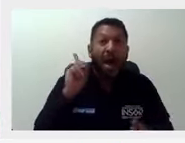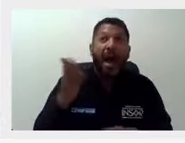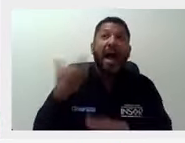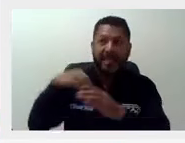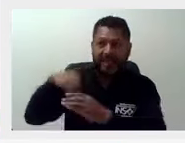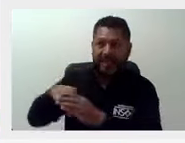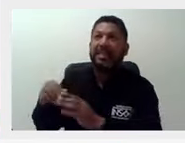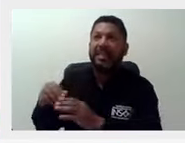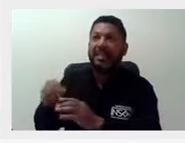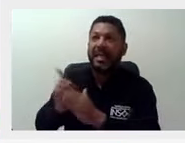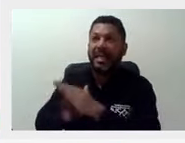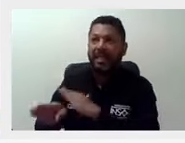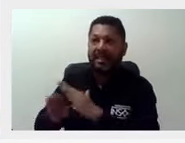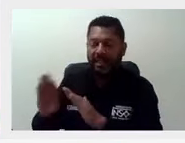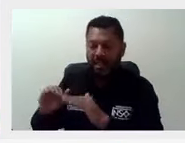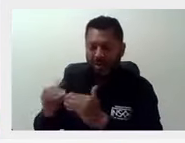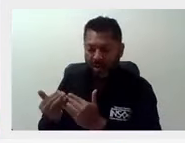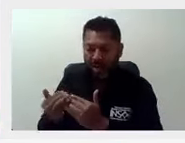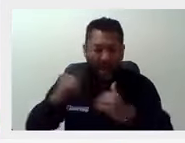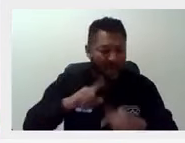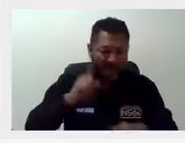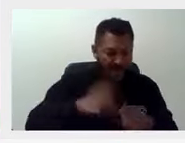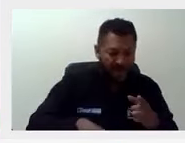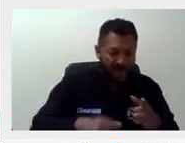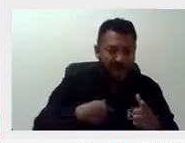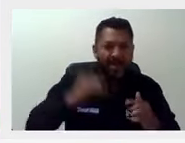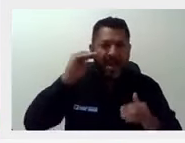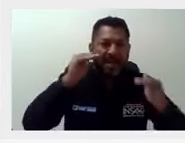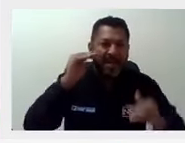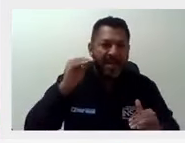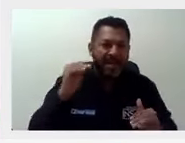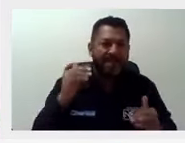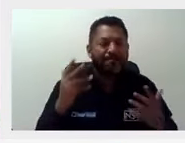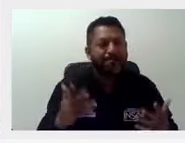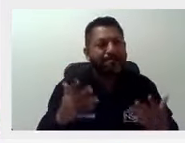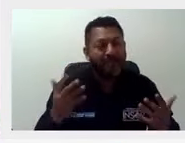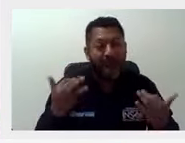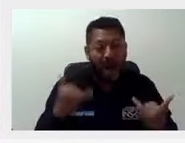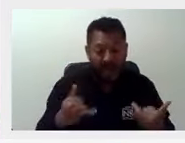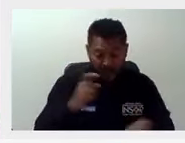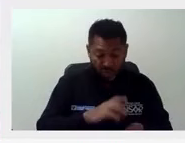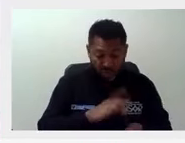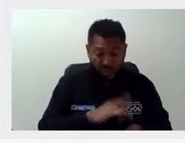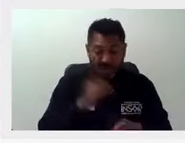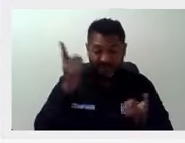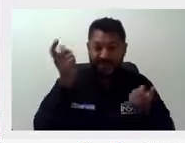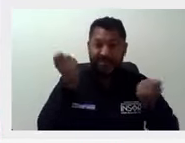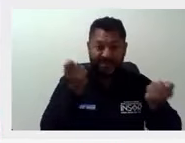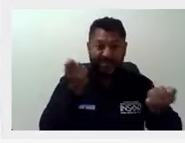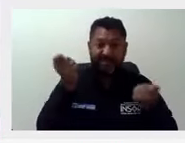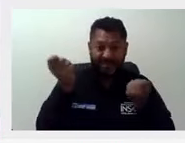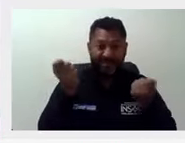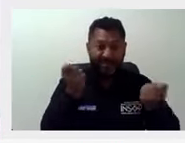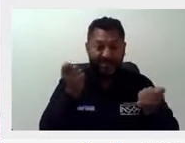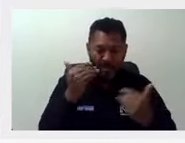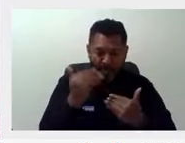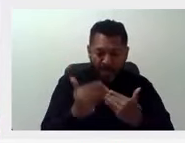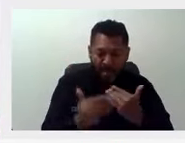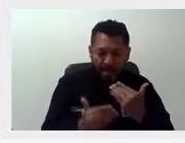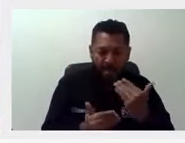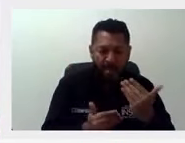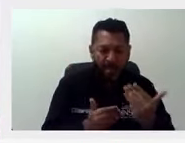que lo tenemos que manejar y acompañar de la mejor manera. Eso era un punto, pues el tema